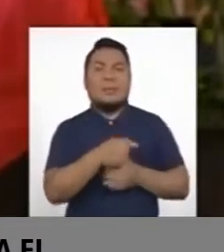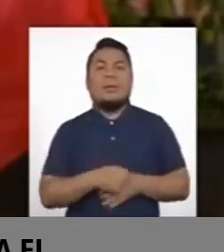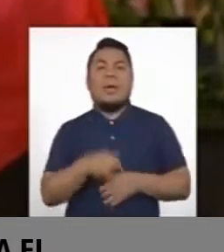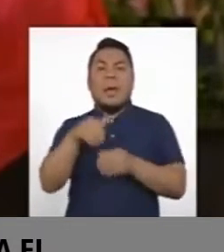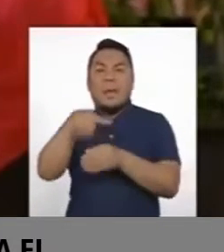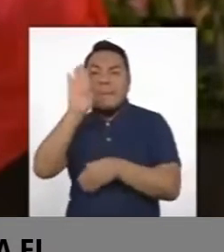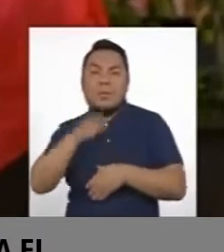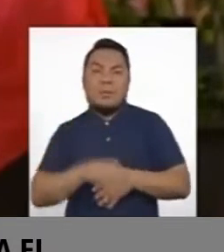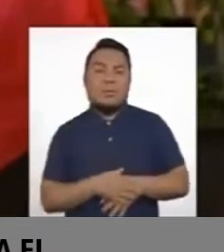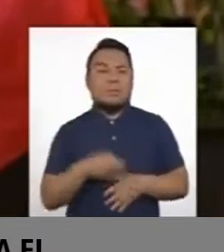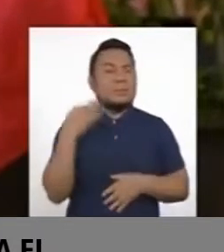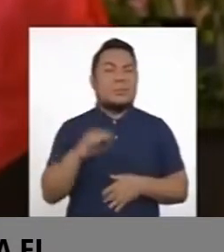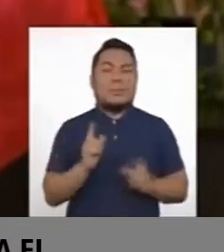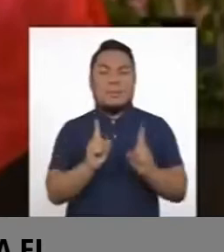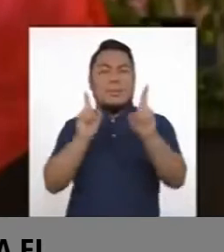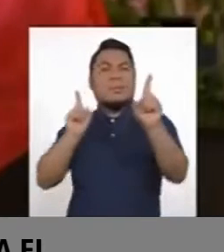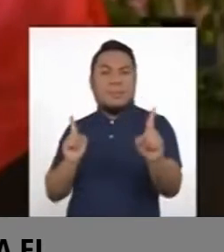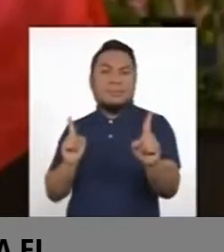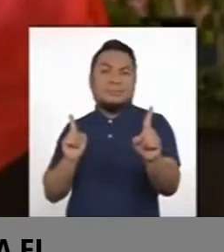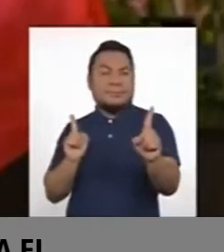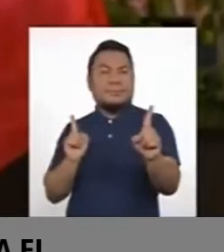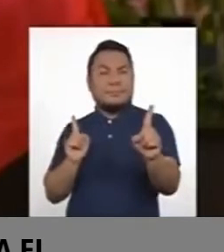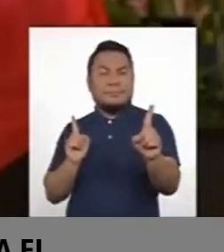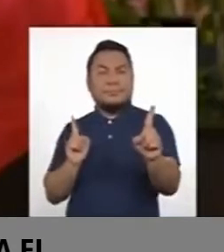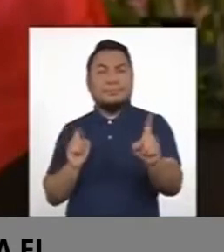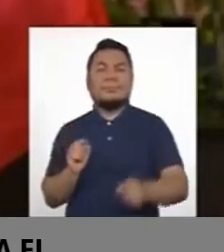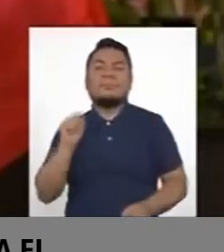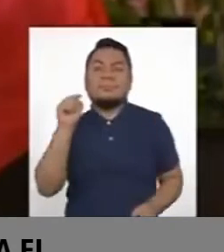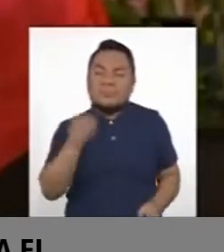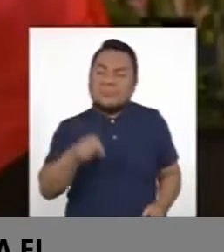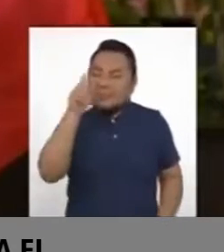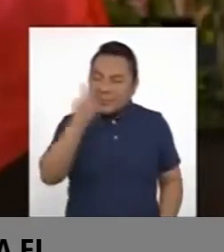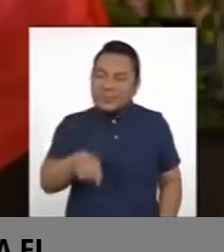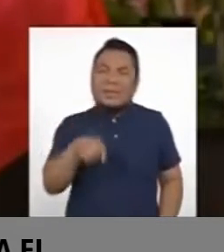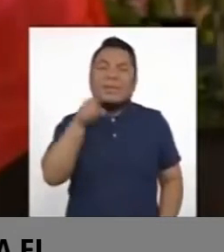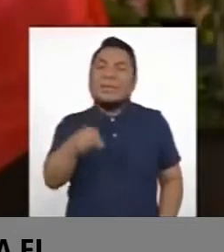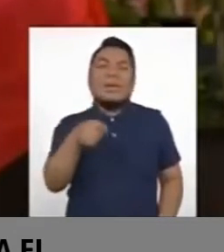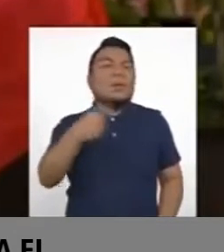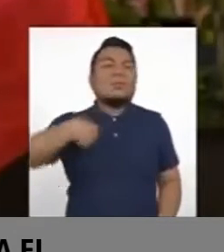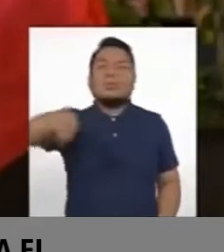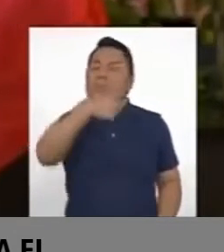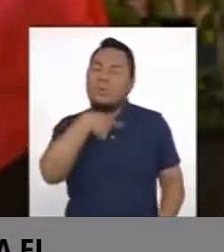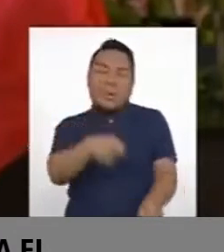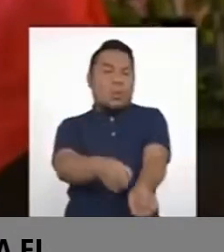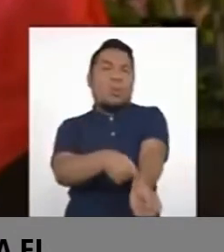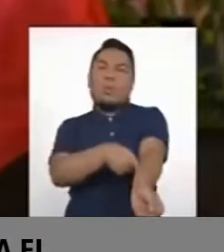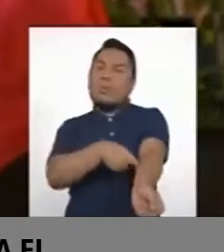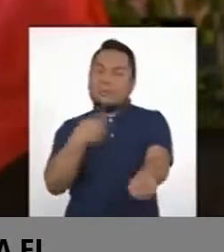en el banco. 1 metro de distancia. Eso debe ser ya una práctica